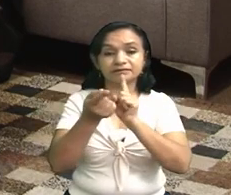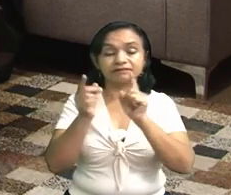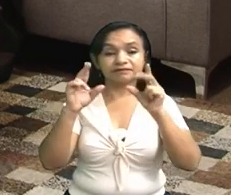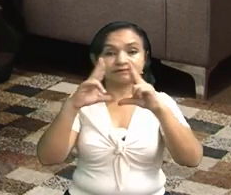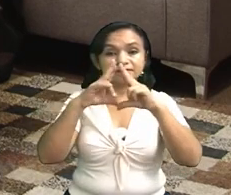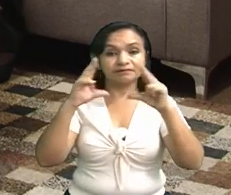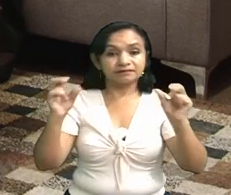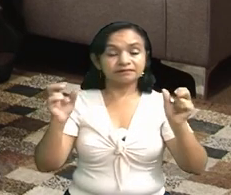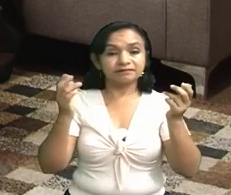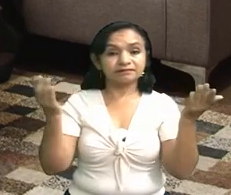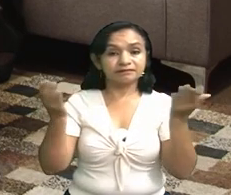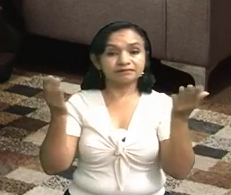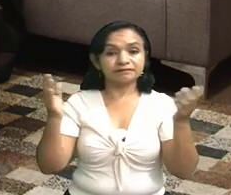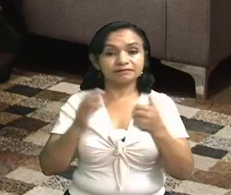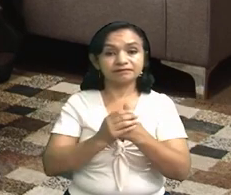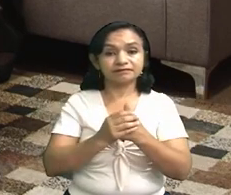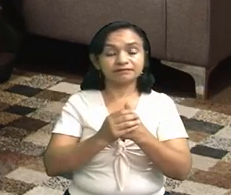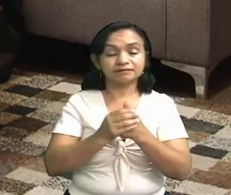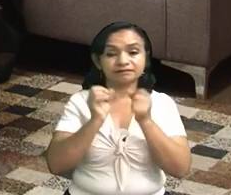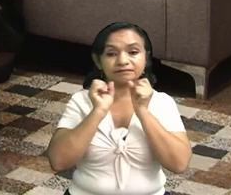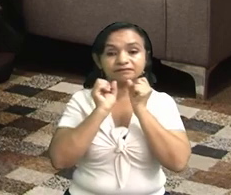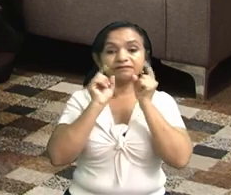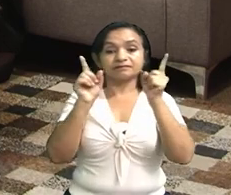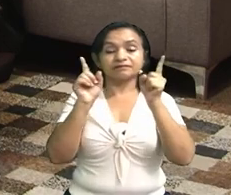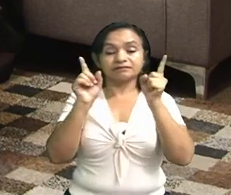De repente nos quedamos eclipsados